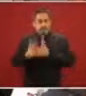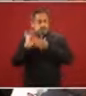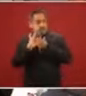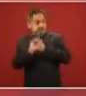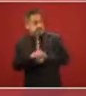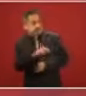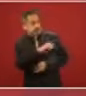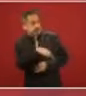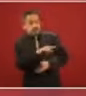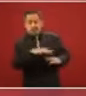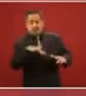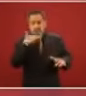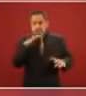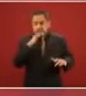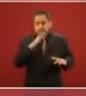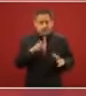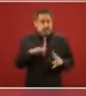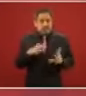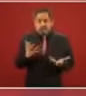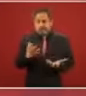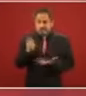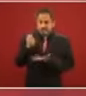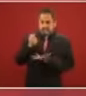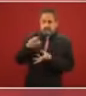el presupuesto